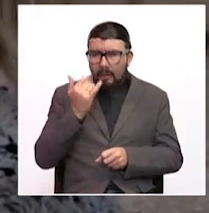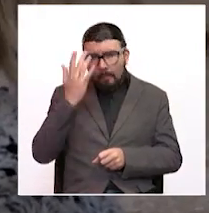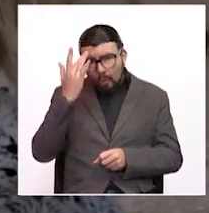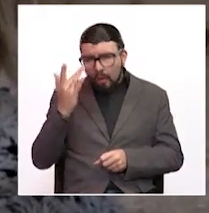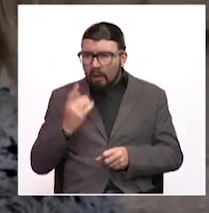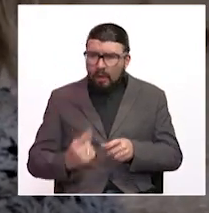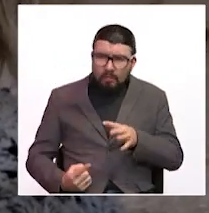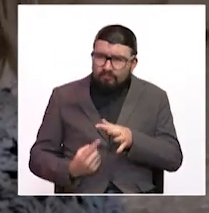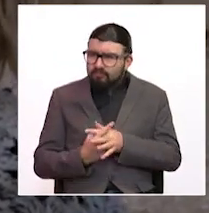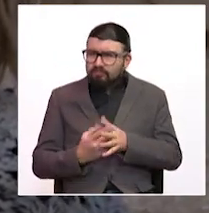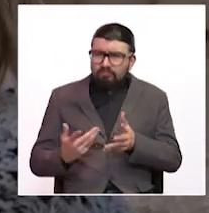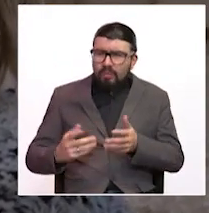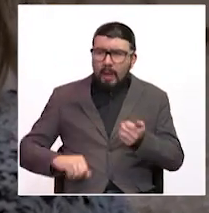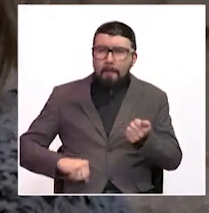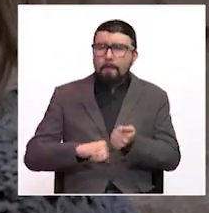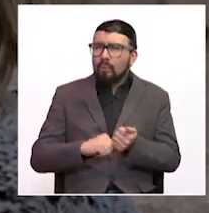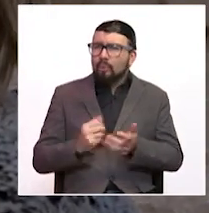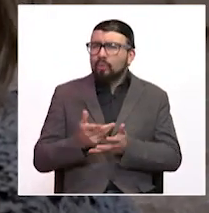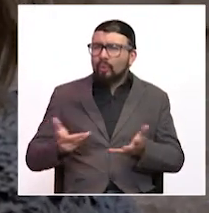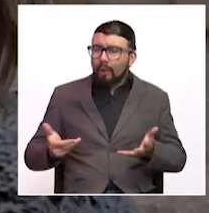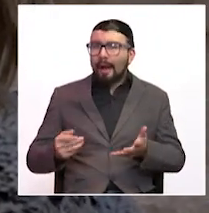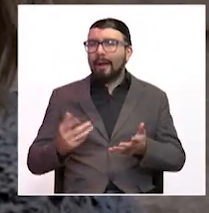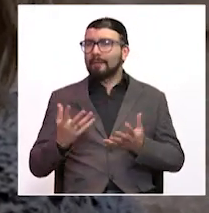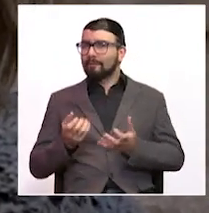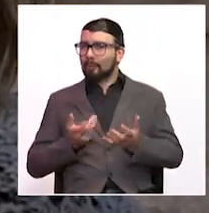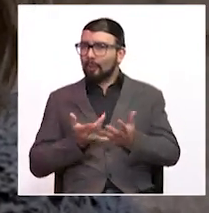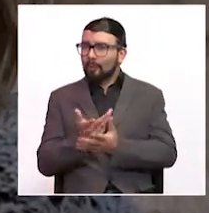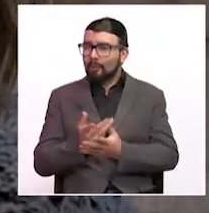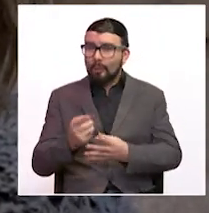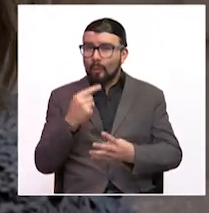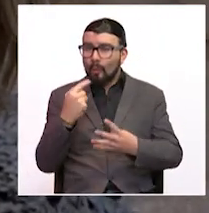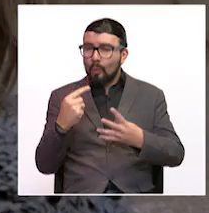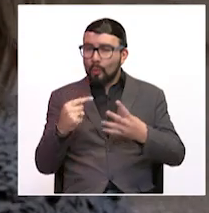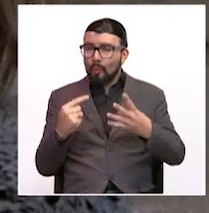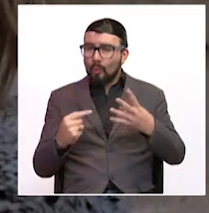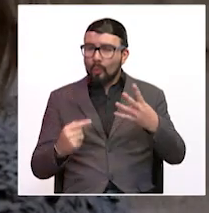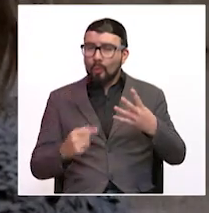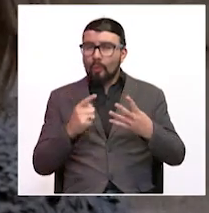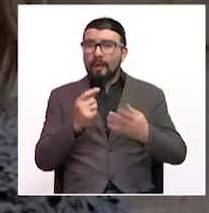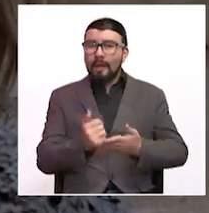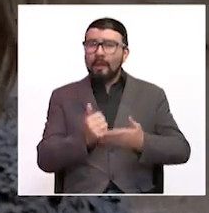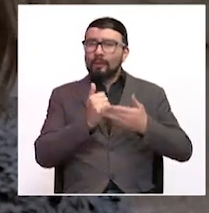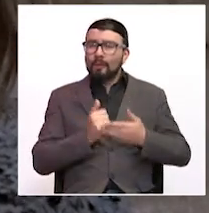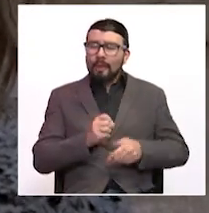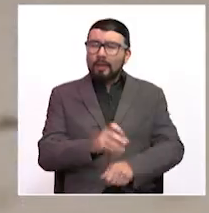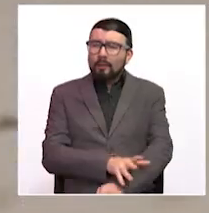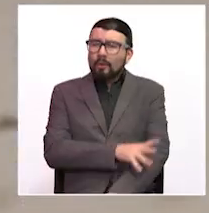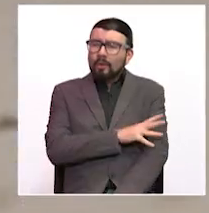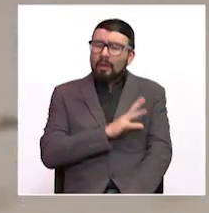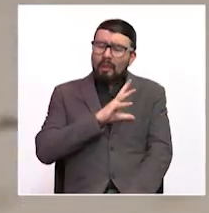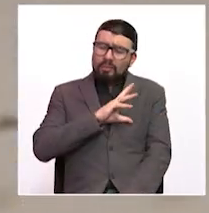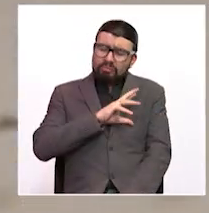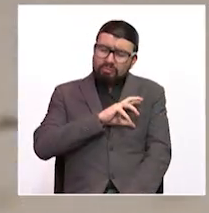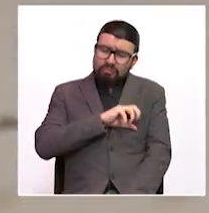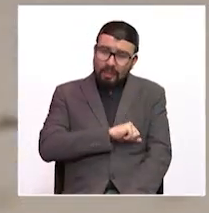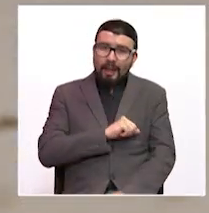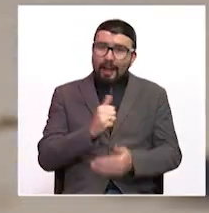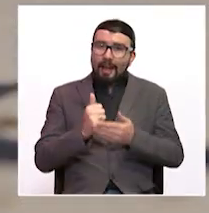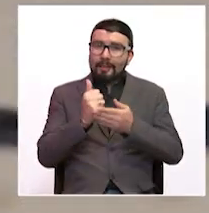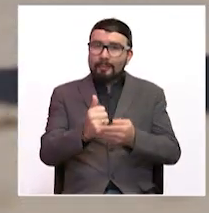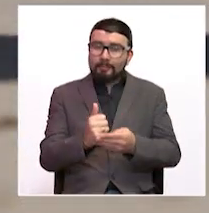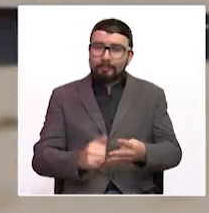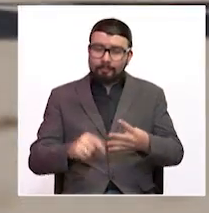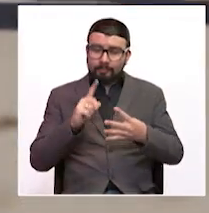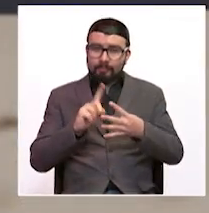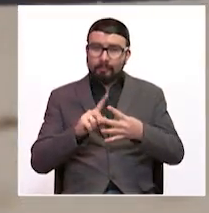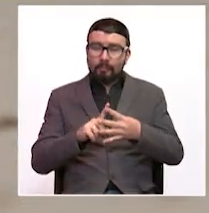se reciba por eso queremos darte cuatro recomendaciones que pueden ser de gran ayuda para salir de esta difícil situación en primer lugar